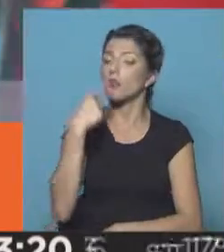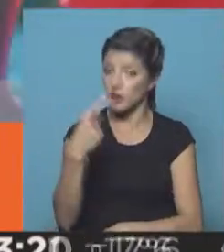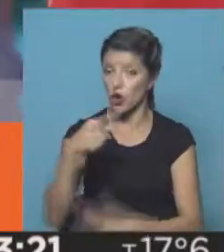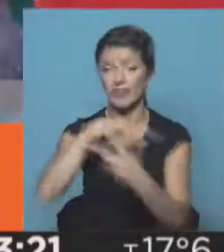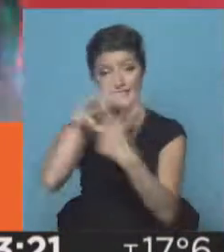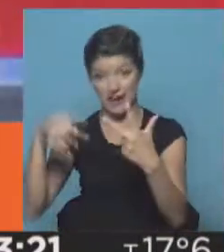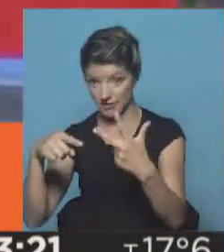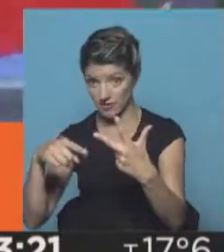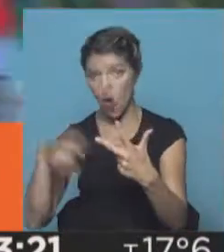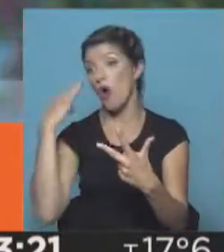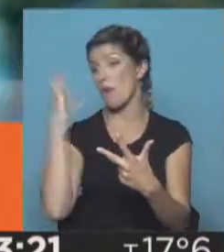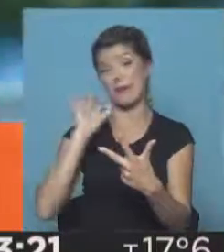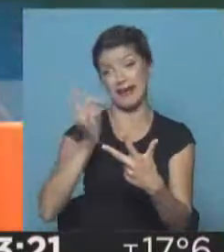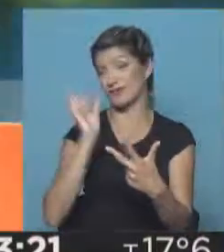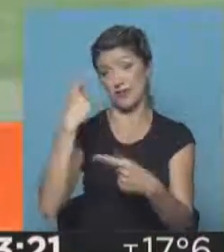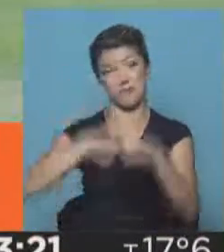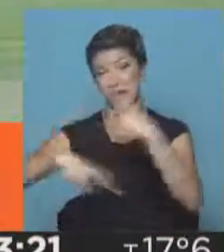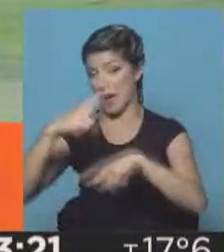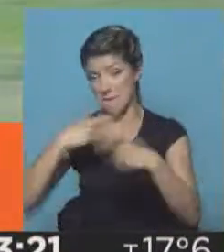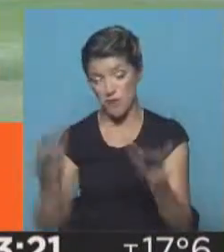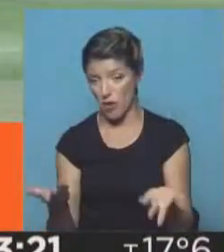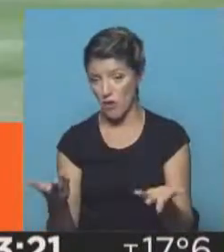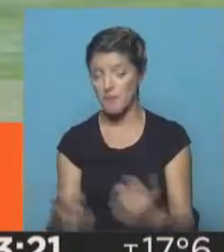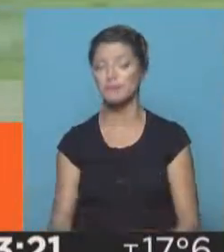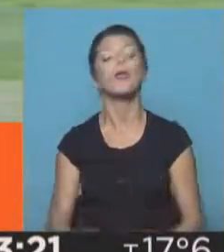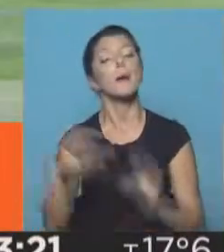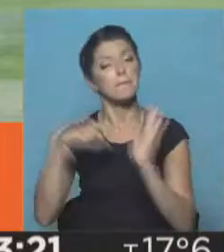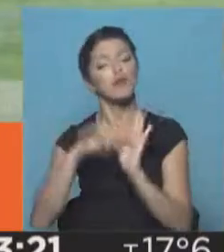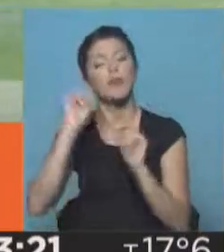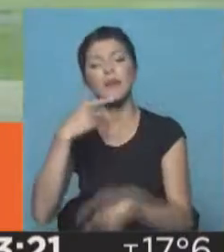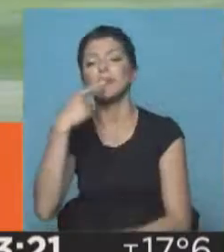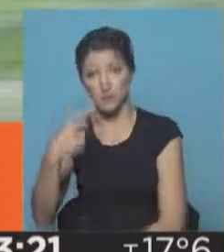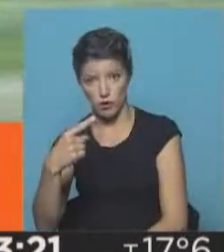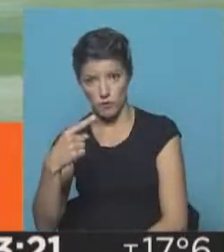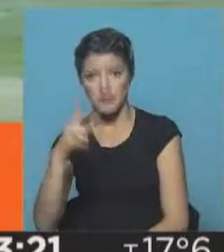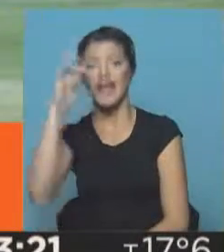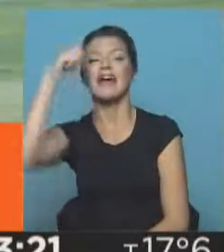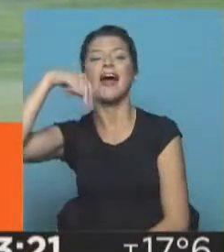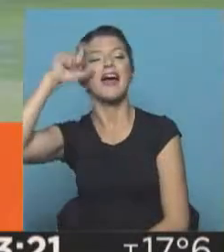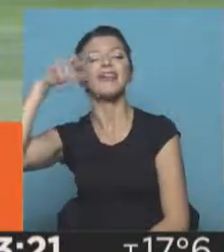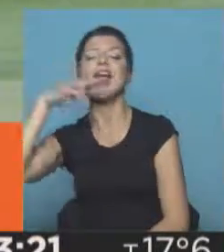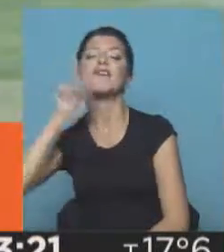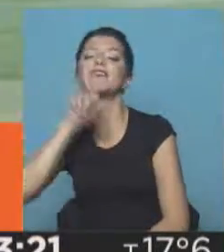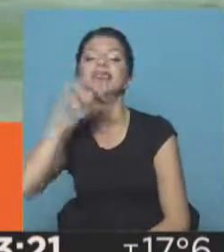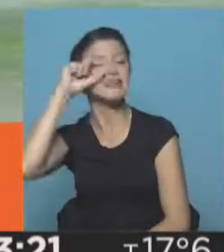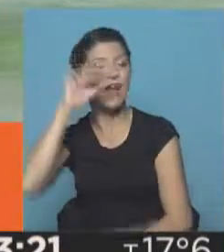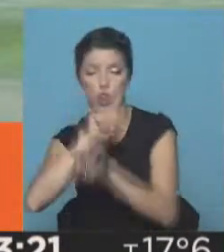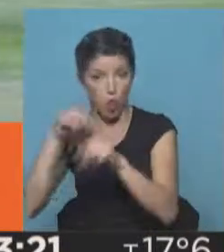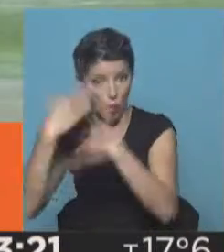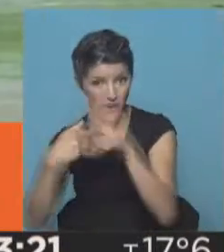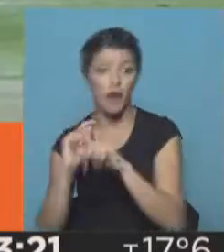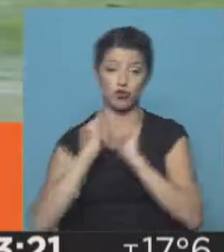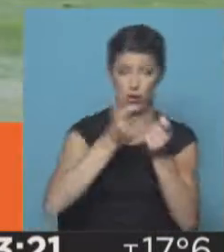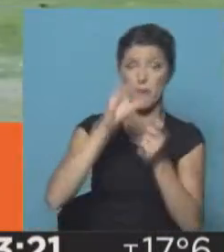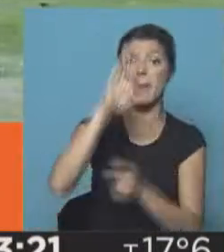mismos son obligados, lógicamente, pero explicó que el reemplazo de Banega por Kraneviter es porque